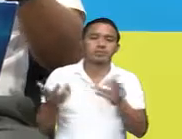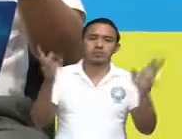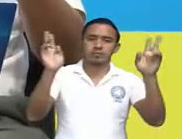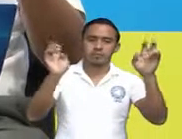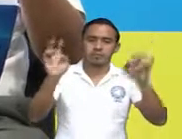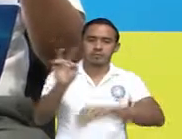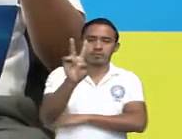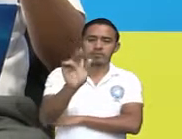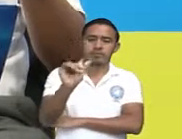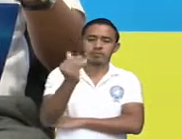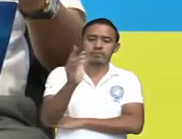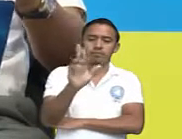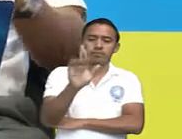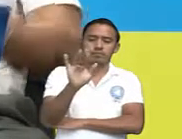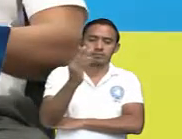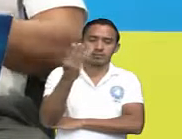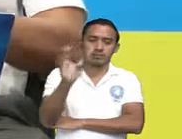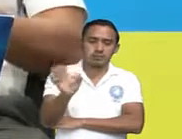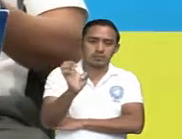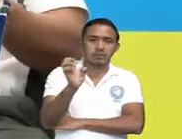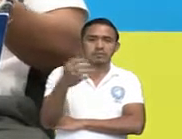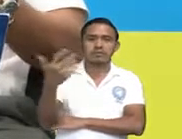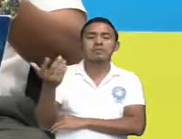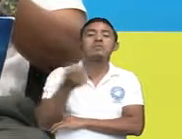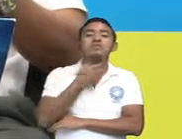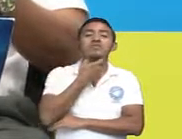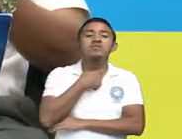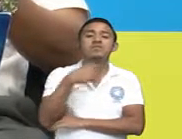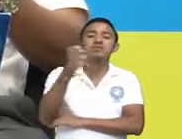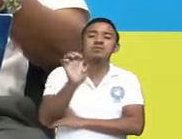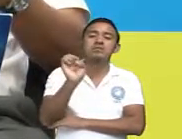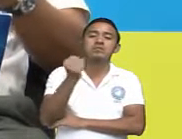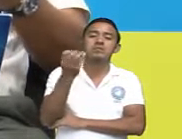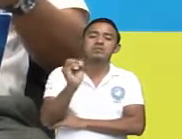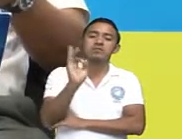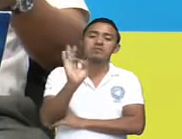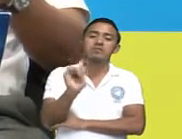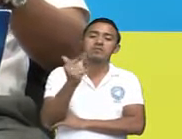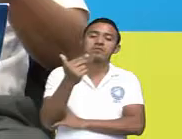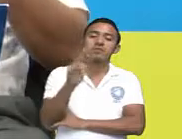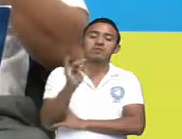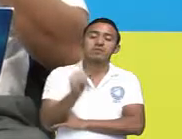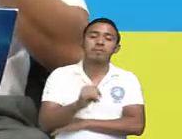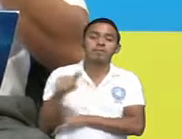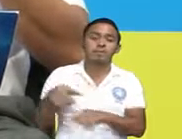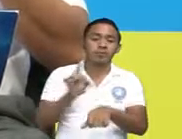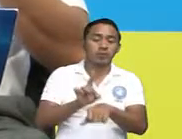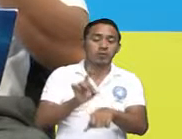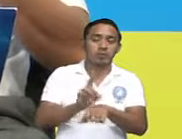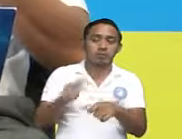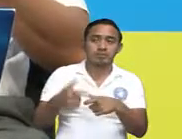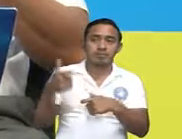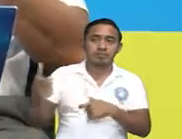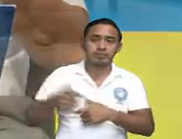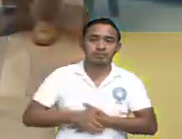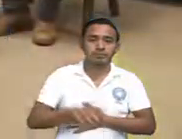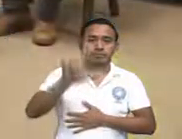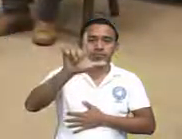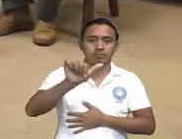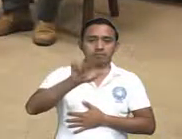varices esofágicas y su tratamiento. Para hablar a profundidad de este tema, hemos invitado al doctor